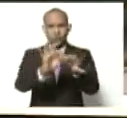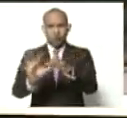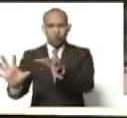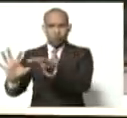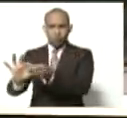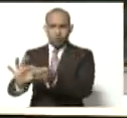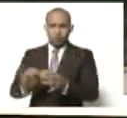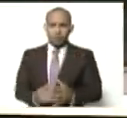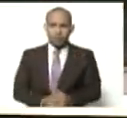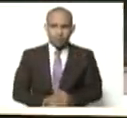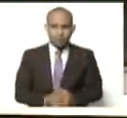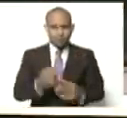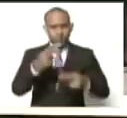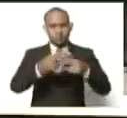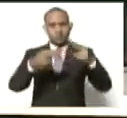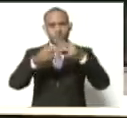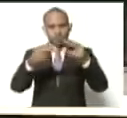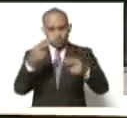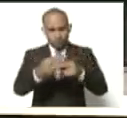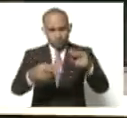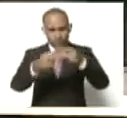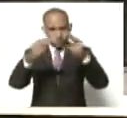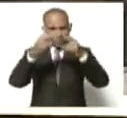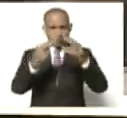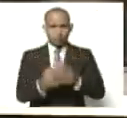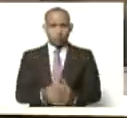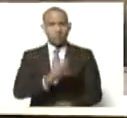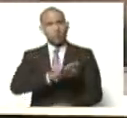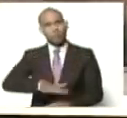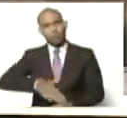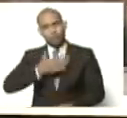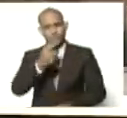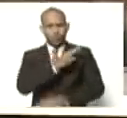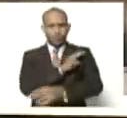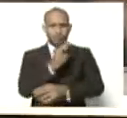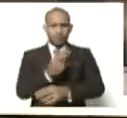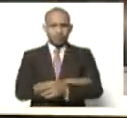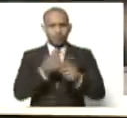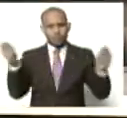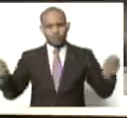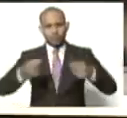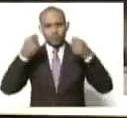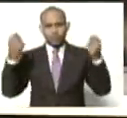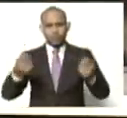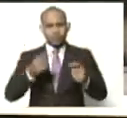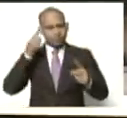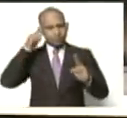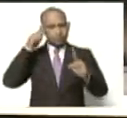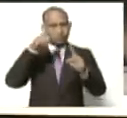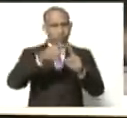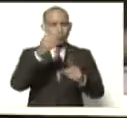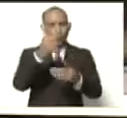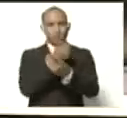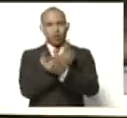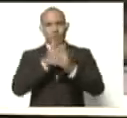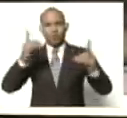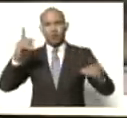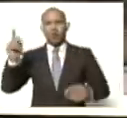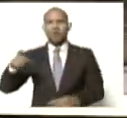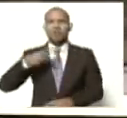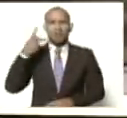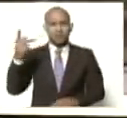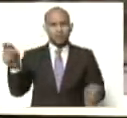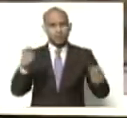unir, construir, construir, poder popular. Hacia allá vamos. Una democracia popular,